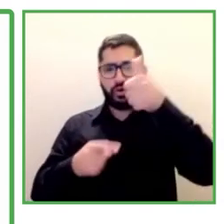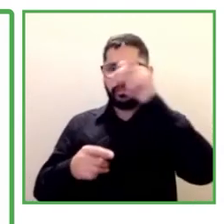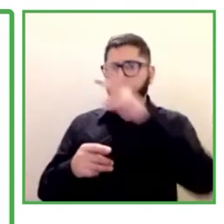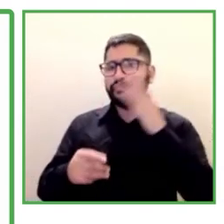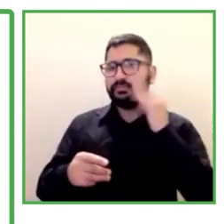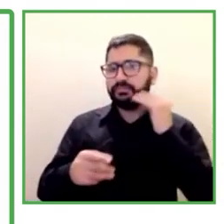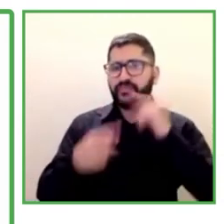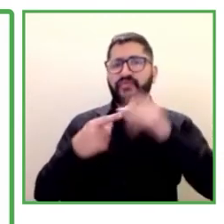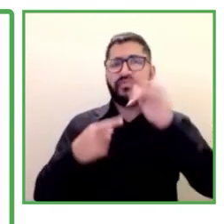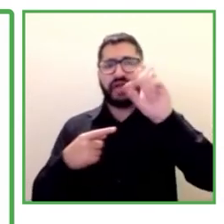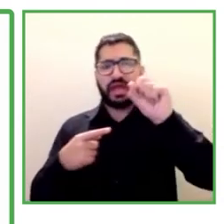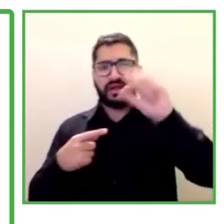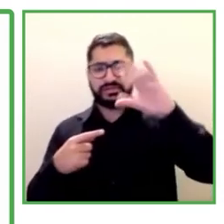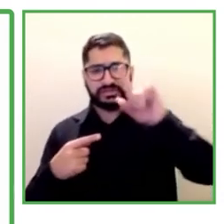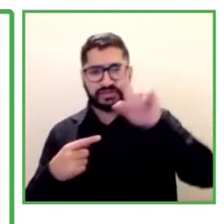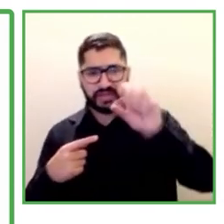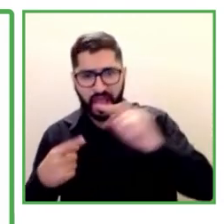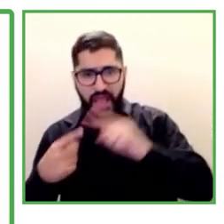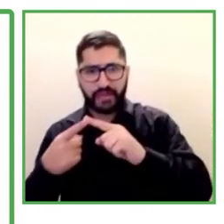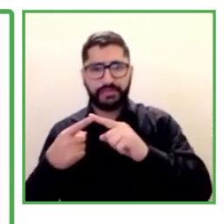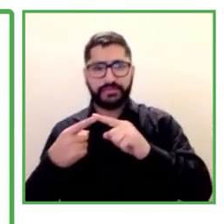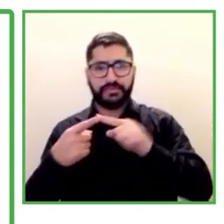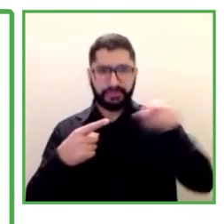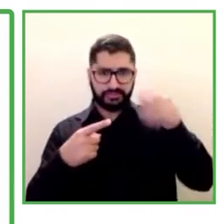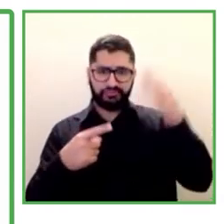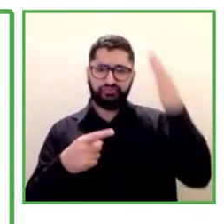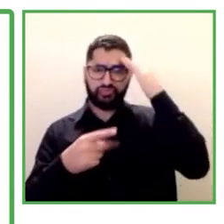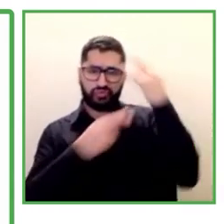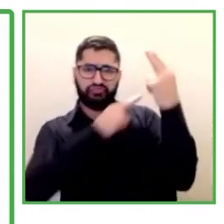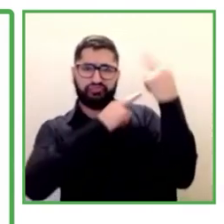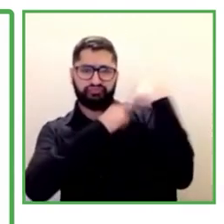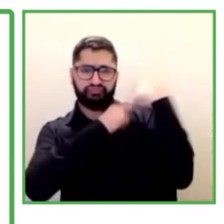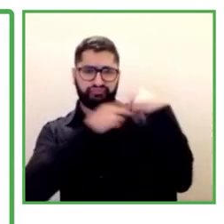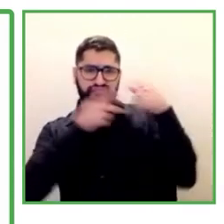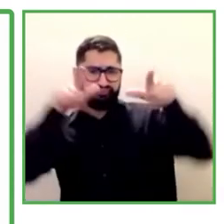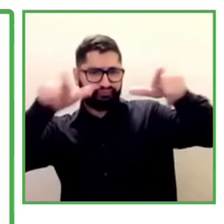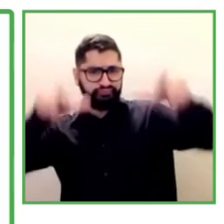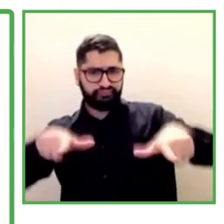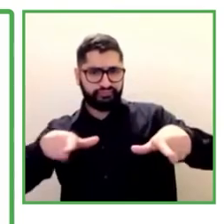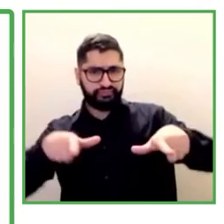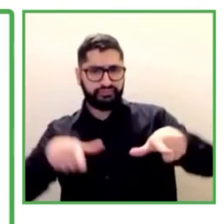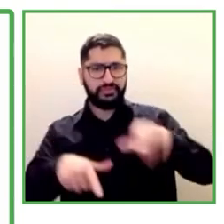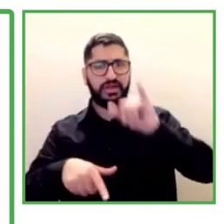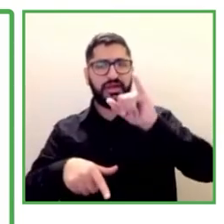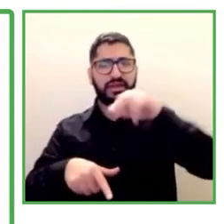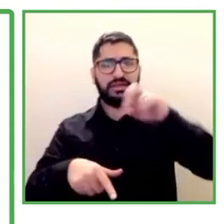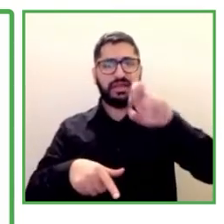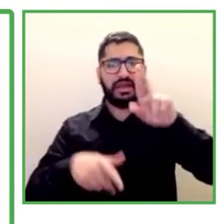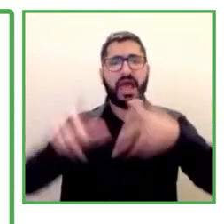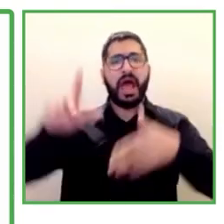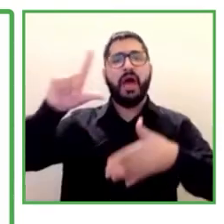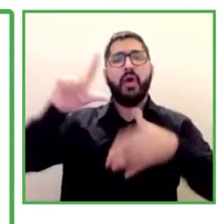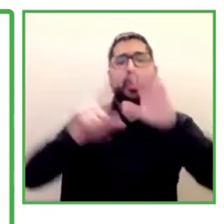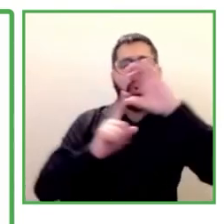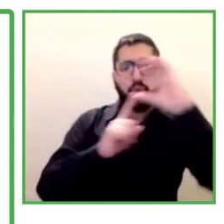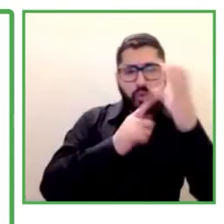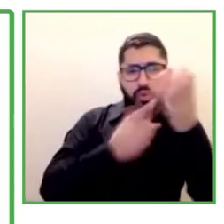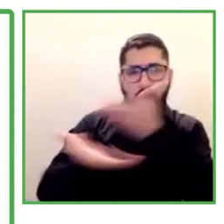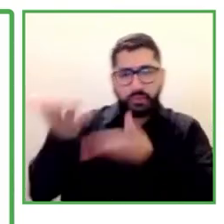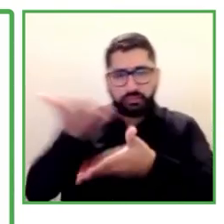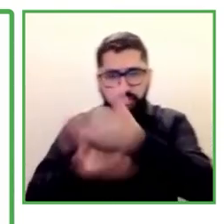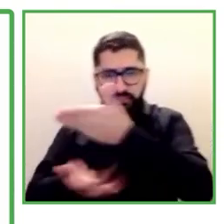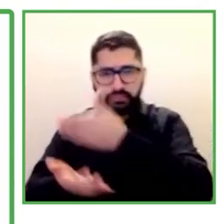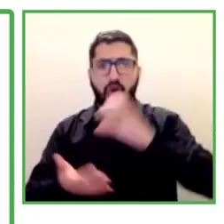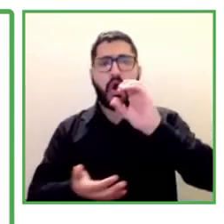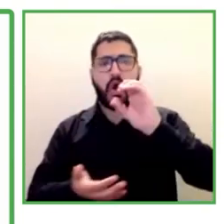quien es director del Departamento de Interculturalidad y Cohesión Social de la Fundación Bancaria La Caixa,